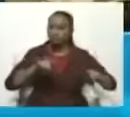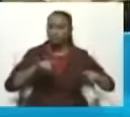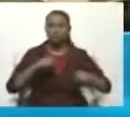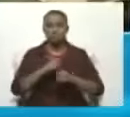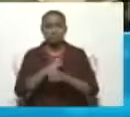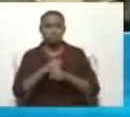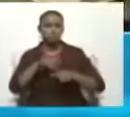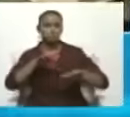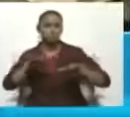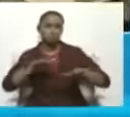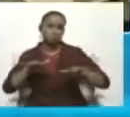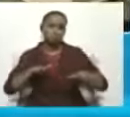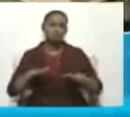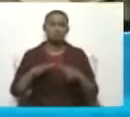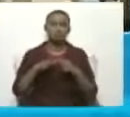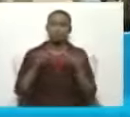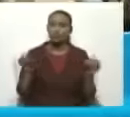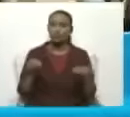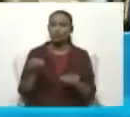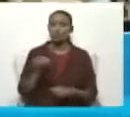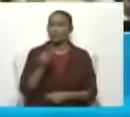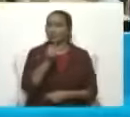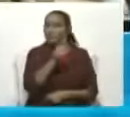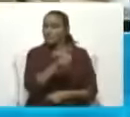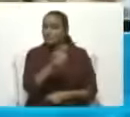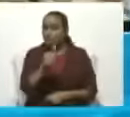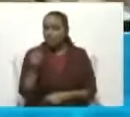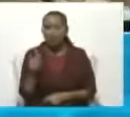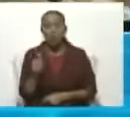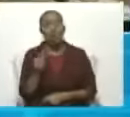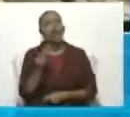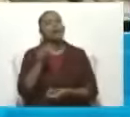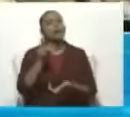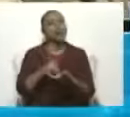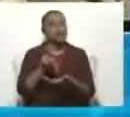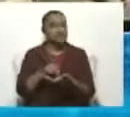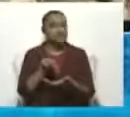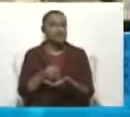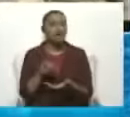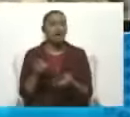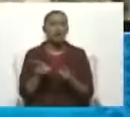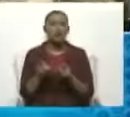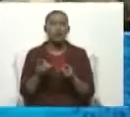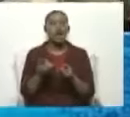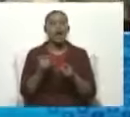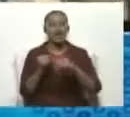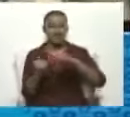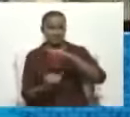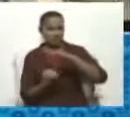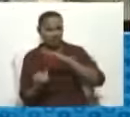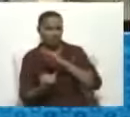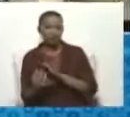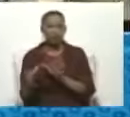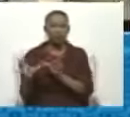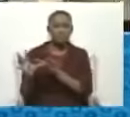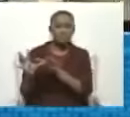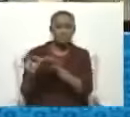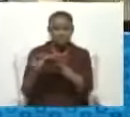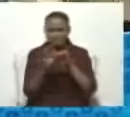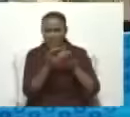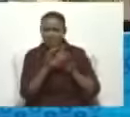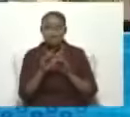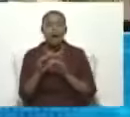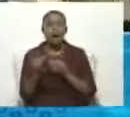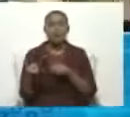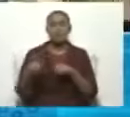cada uno de los entes que participan, los entes de cooperación que han venido trabajando desde el inicio del programa con el